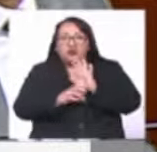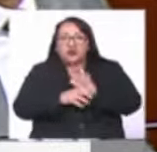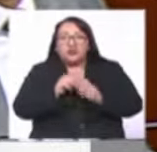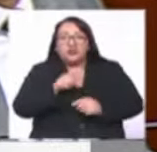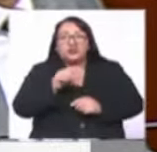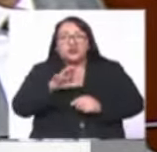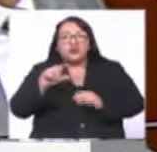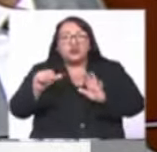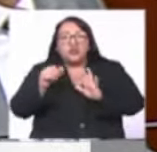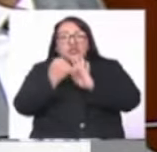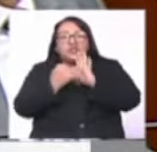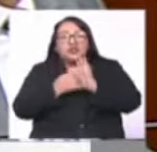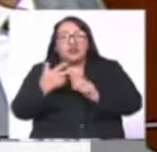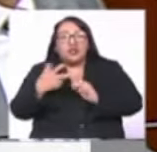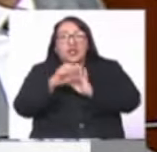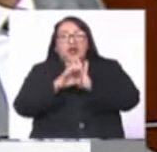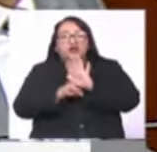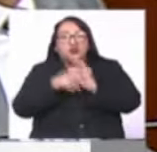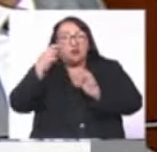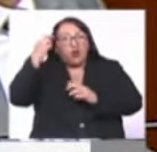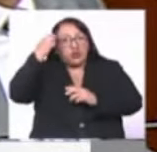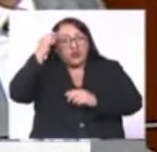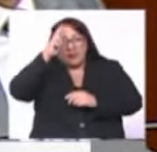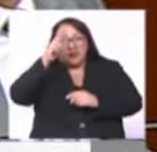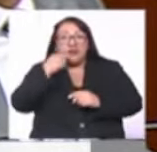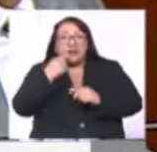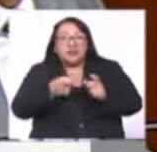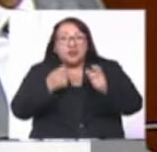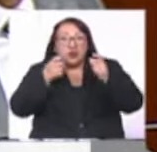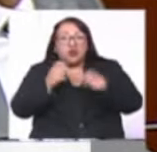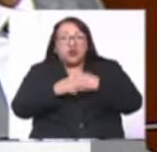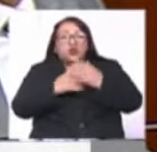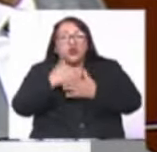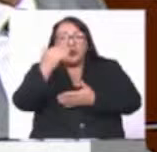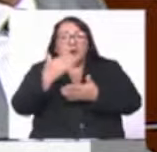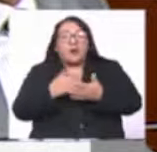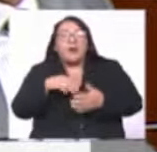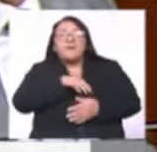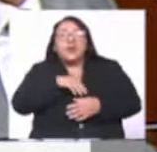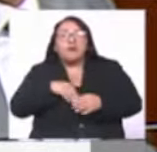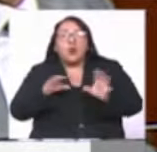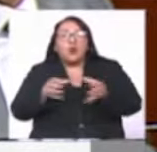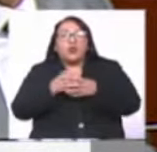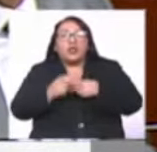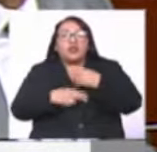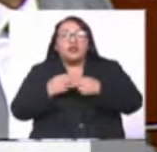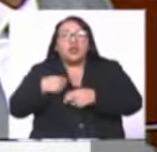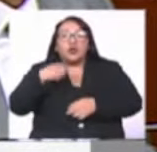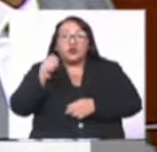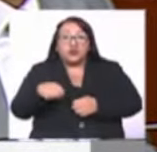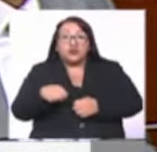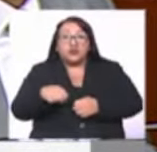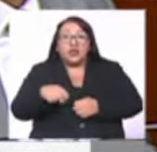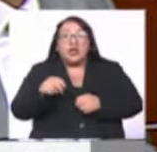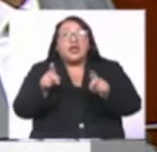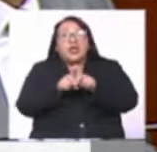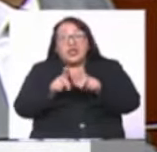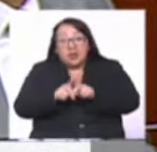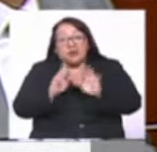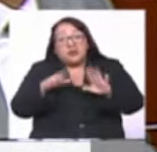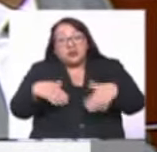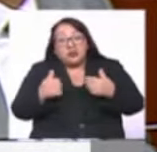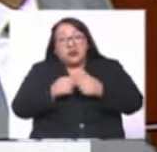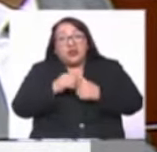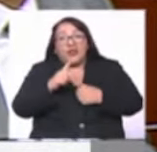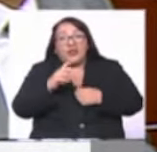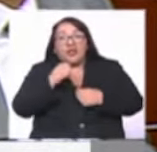inciso 3 de la constitución política peruana que regula los requisitos para ser miembro de la junta Nacional de justicia y por la probable comisión de